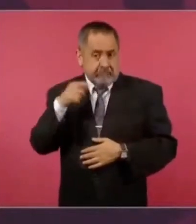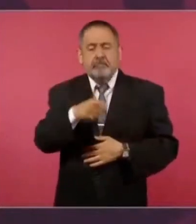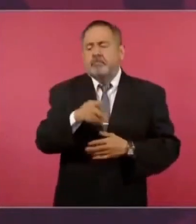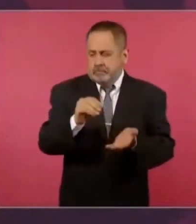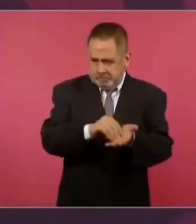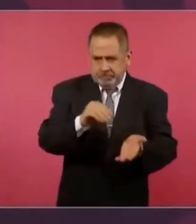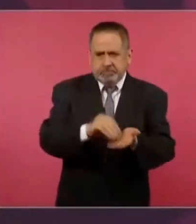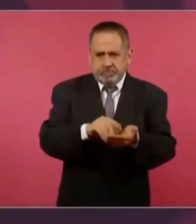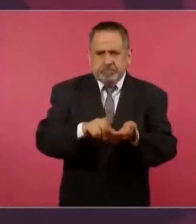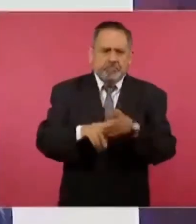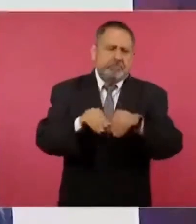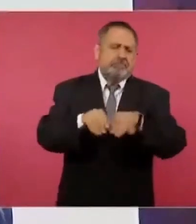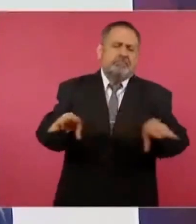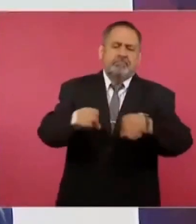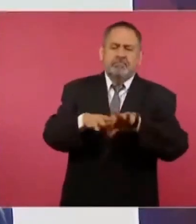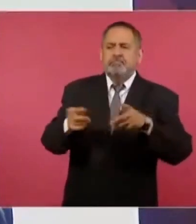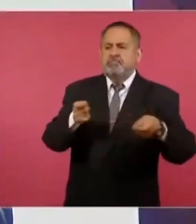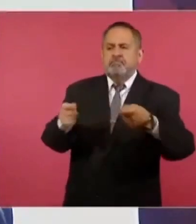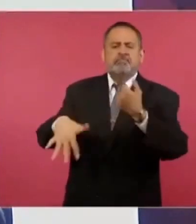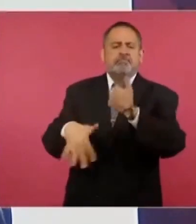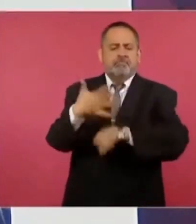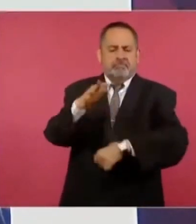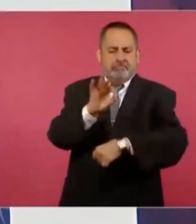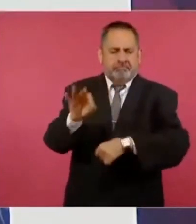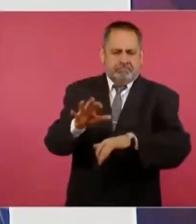un 15%.